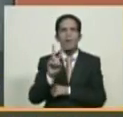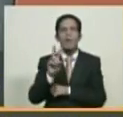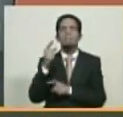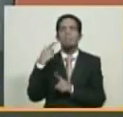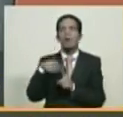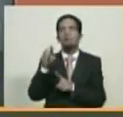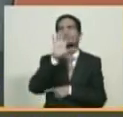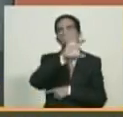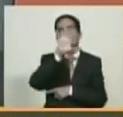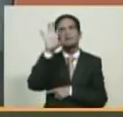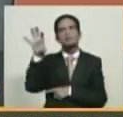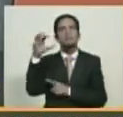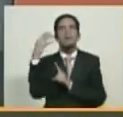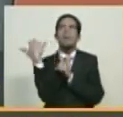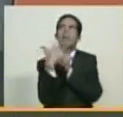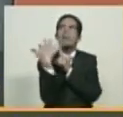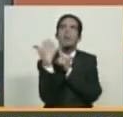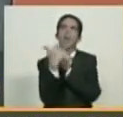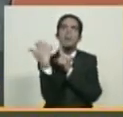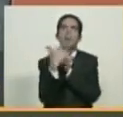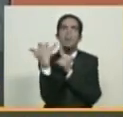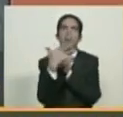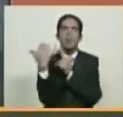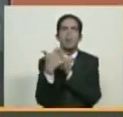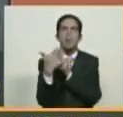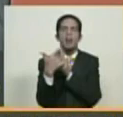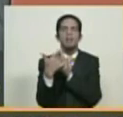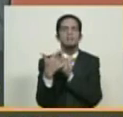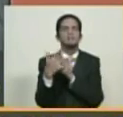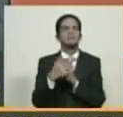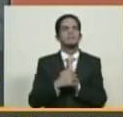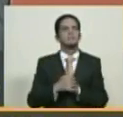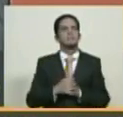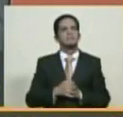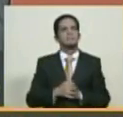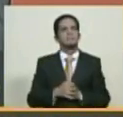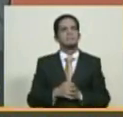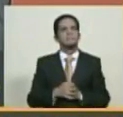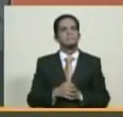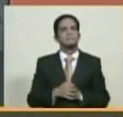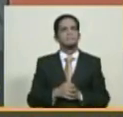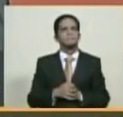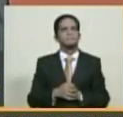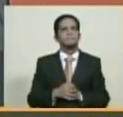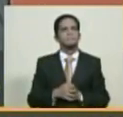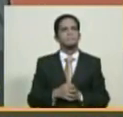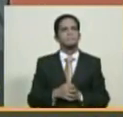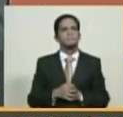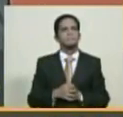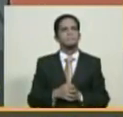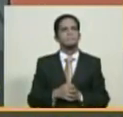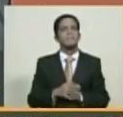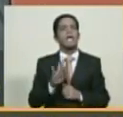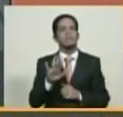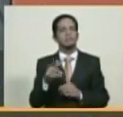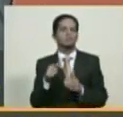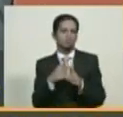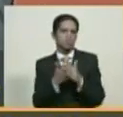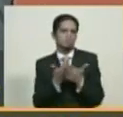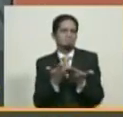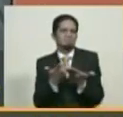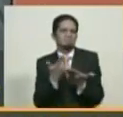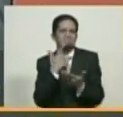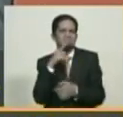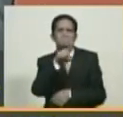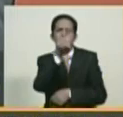más refugiados y asilados han enviado a la República Bolivariana de Venezuela. Me permito solicitarle que no me haga preguntas